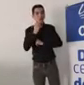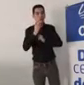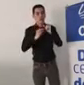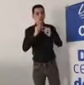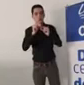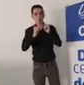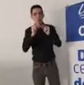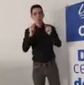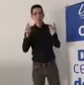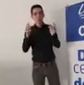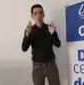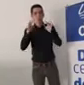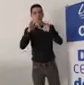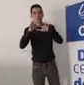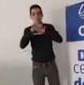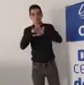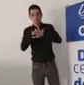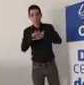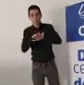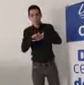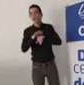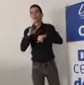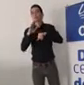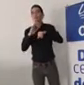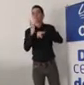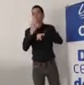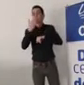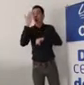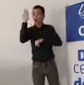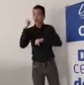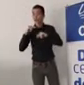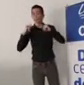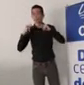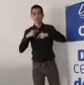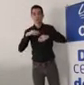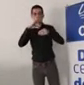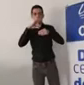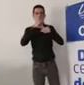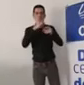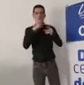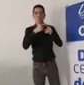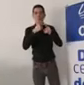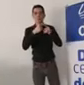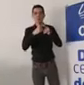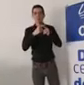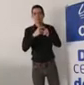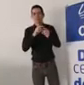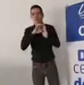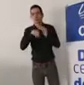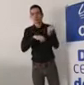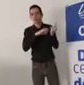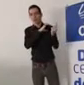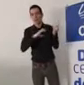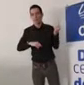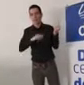democracia, porque antes básicamente votaban por el político que estaba en contra del grupo armado o el que básicamente callaba y